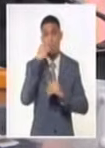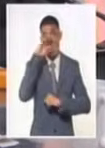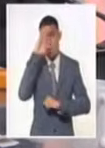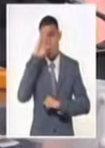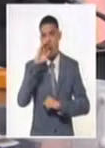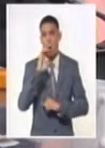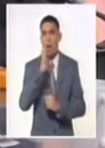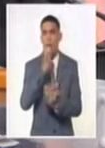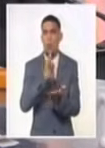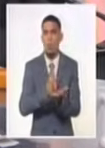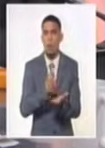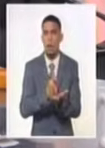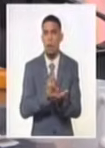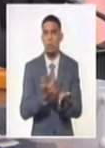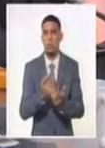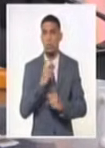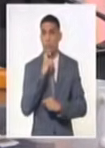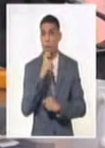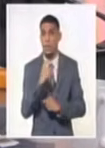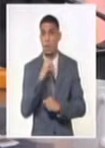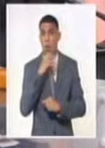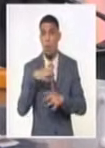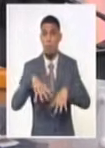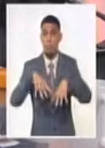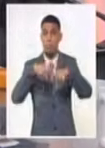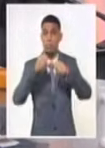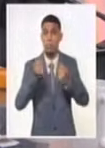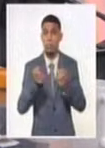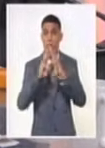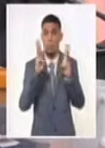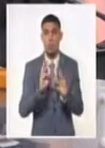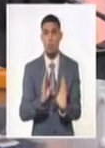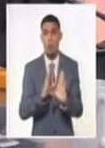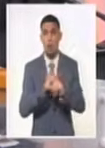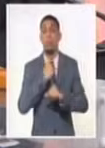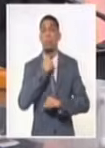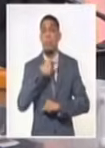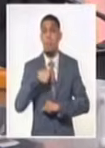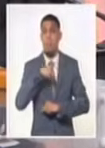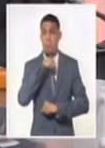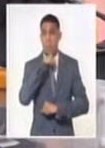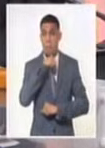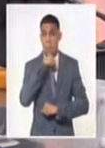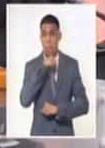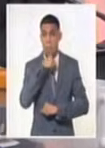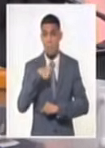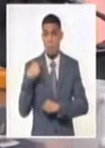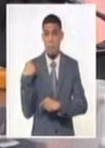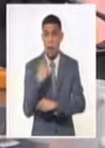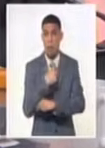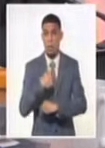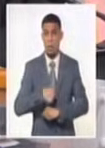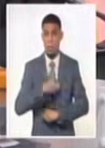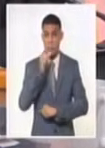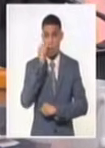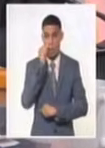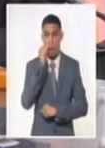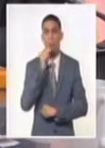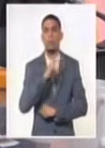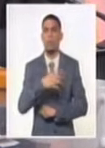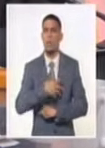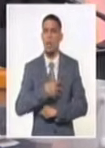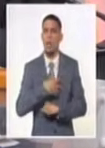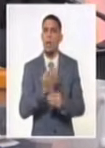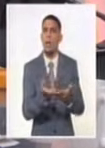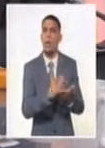maestra de mi hijo les llevó ya digital todos los libros, para que no tuvieran que ir a la plataforma, ya lo tienen digital, lo pueden consultar